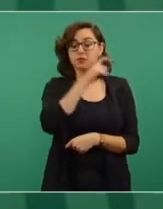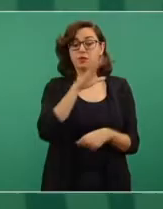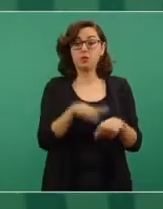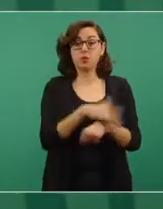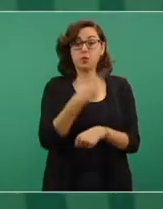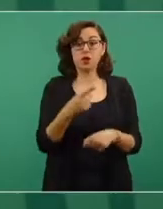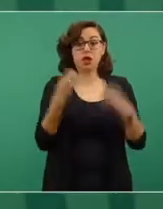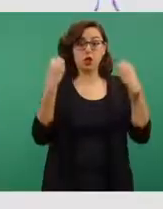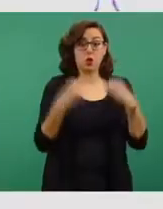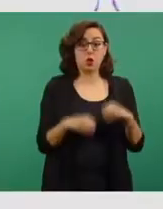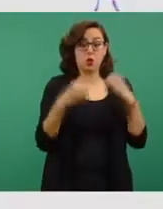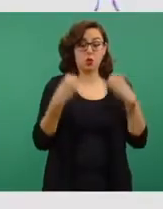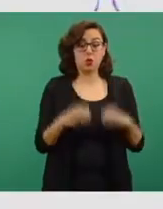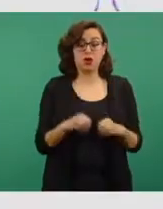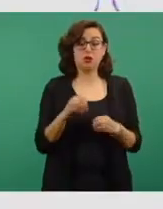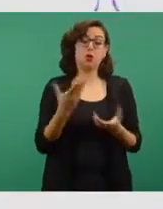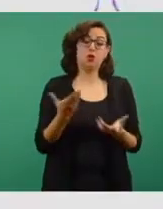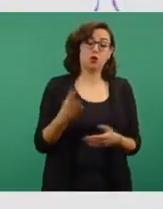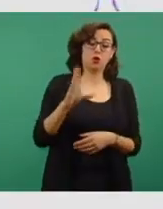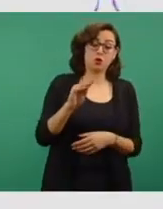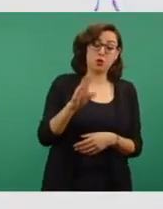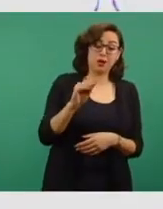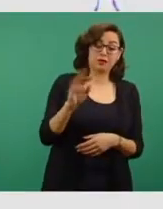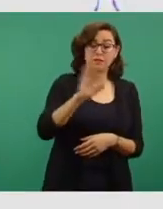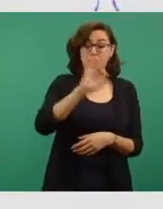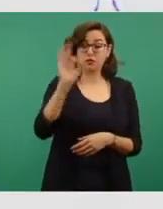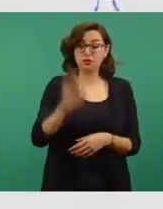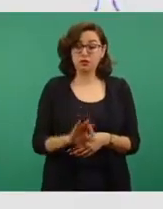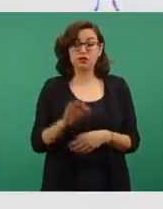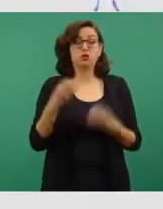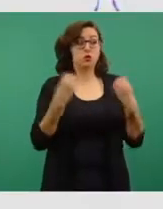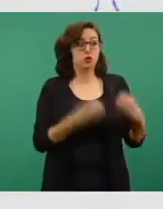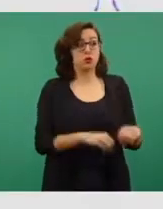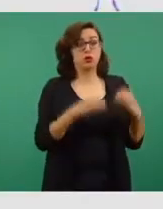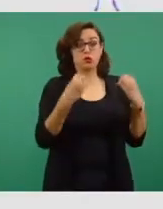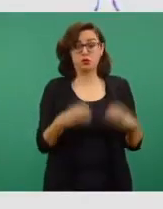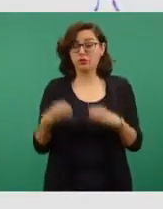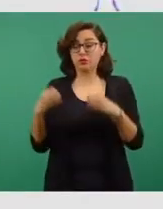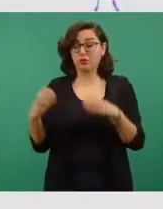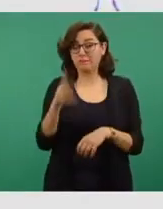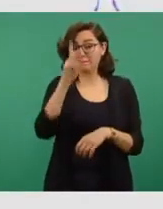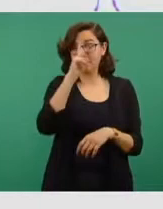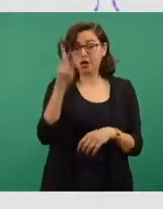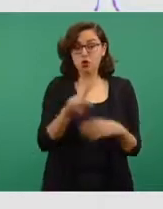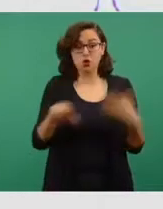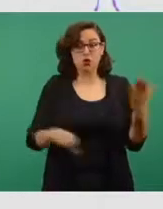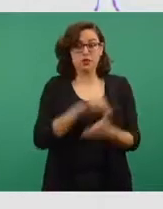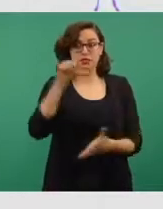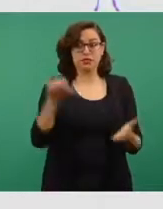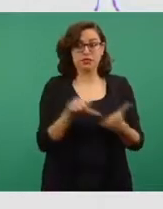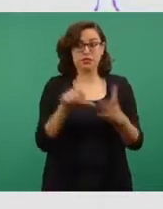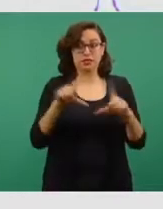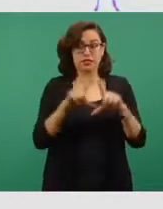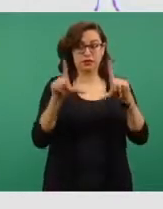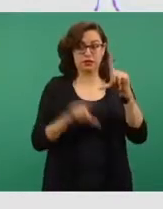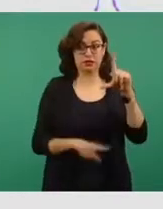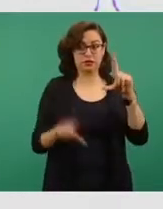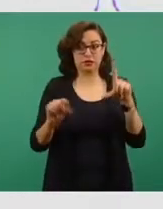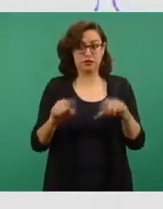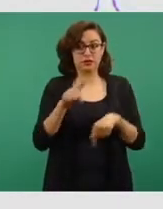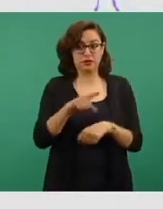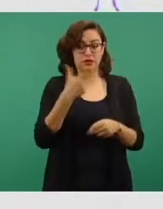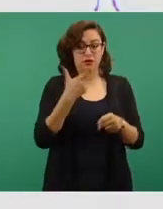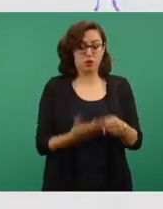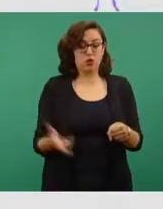90% en algunas zonas del país, en particular en el Valle de México. Pero logramos aumentar todavía más la capacidad